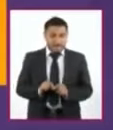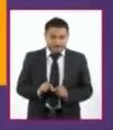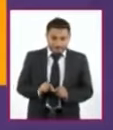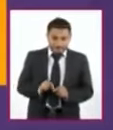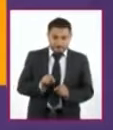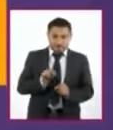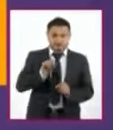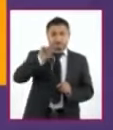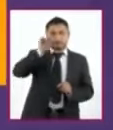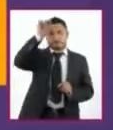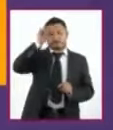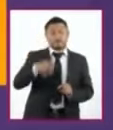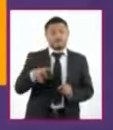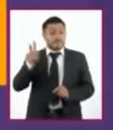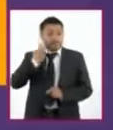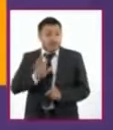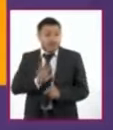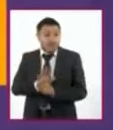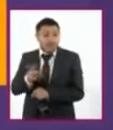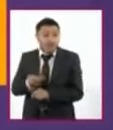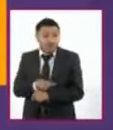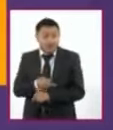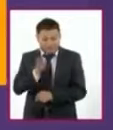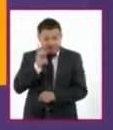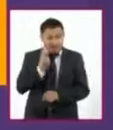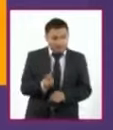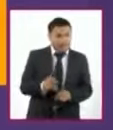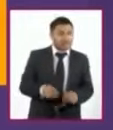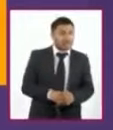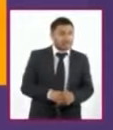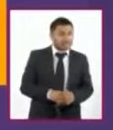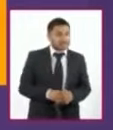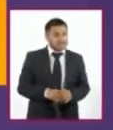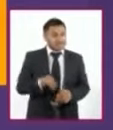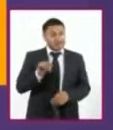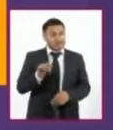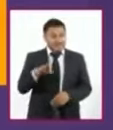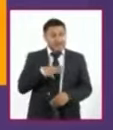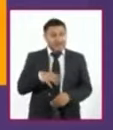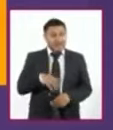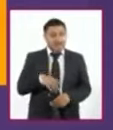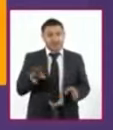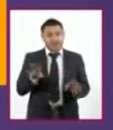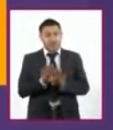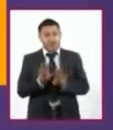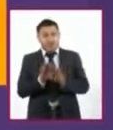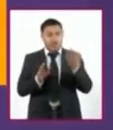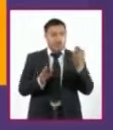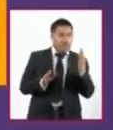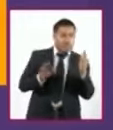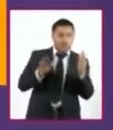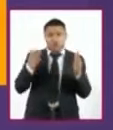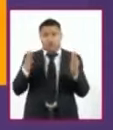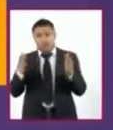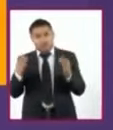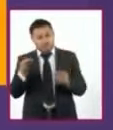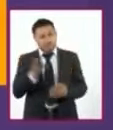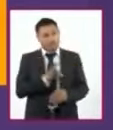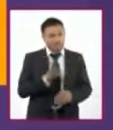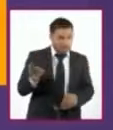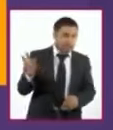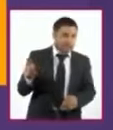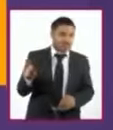y veamos qué ocurre. Pueden darse cuenta de que se genera un efecto similar al de las figuras